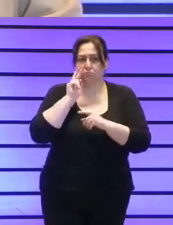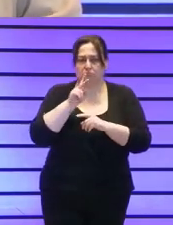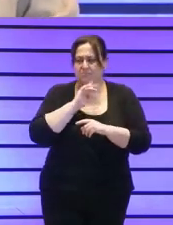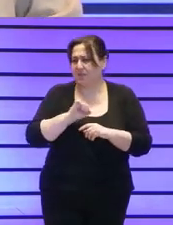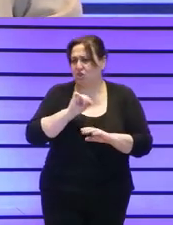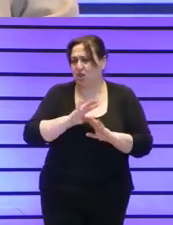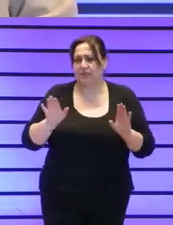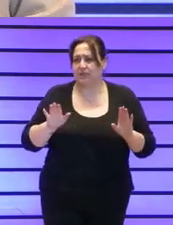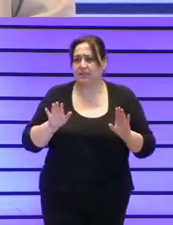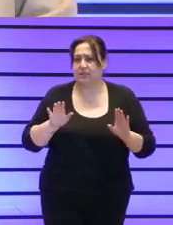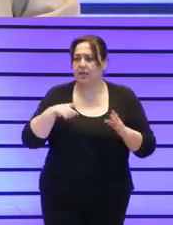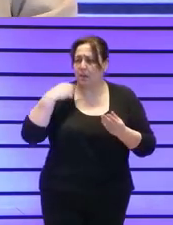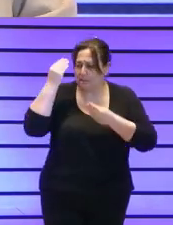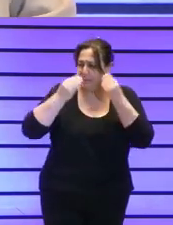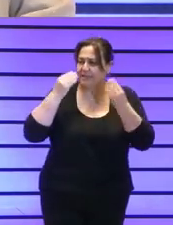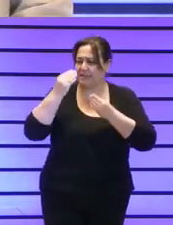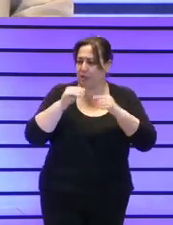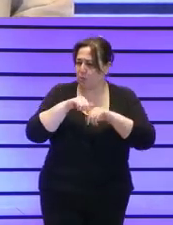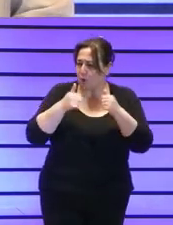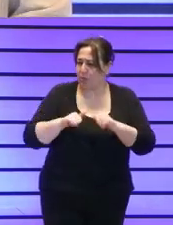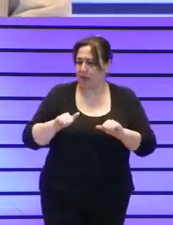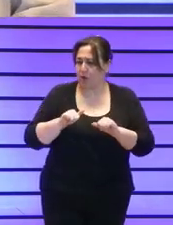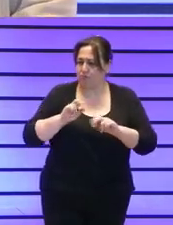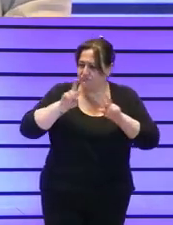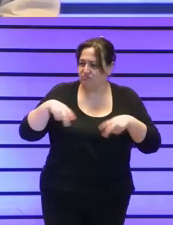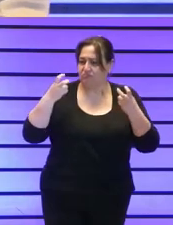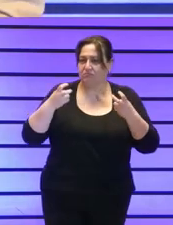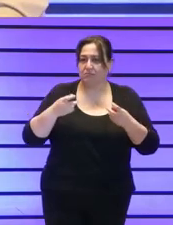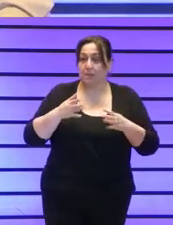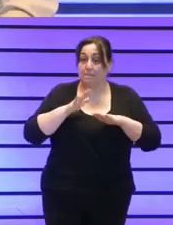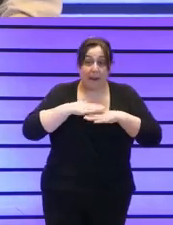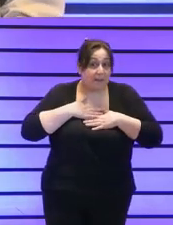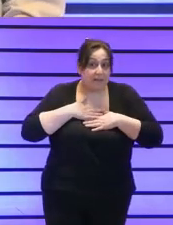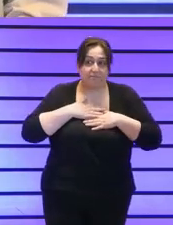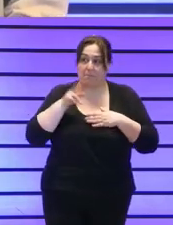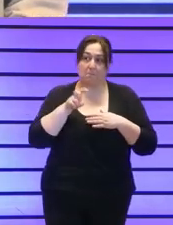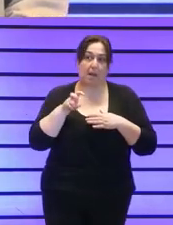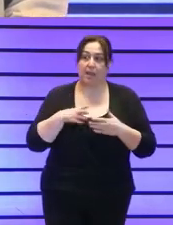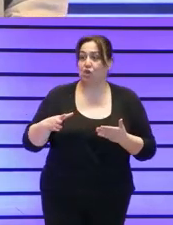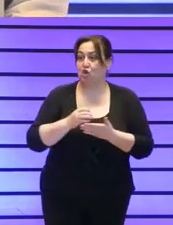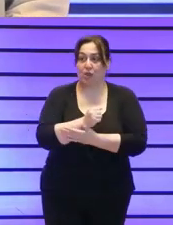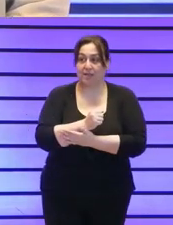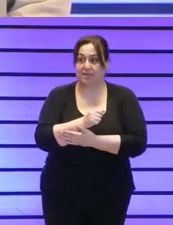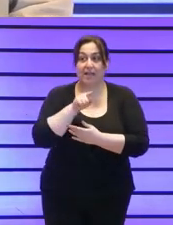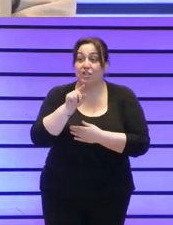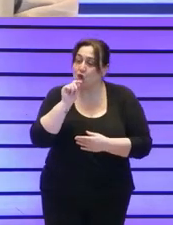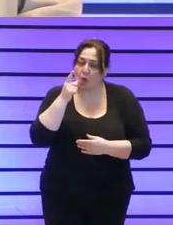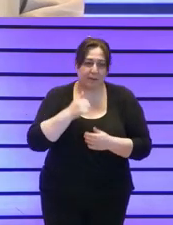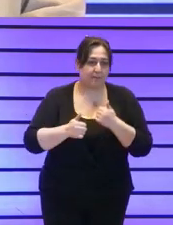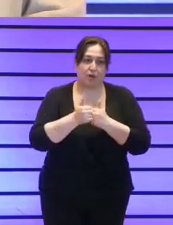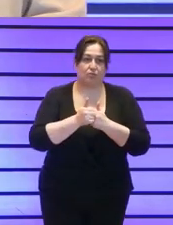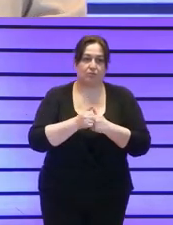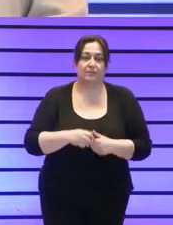Habían repensado su modelo de creación de valor. Para mí, todas son válidas, ¿vale? Eso que vaya por delante.